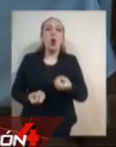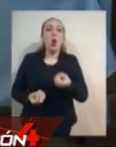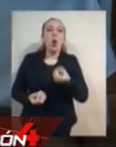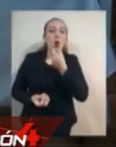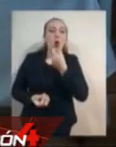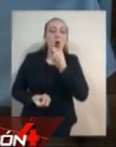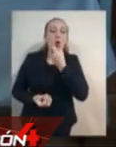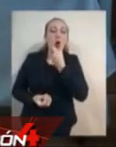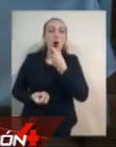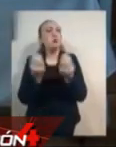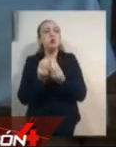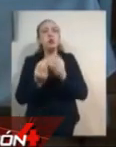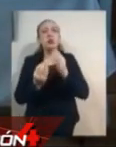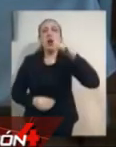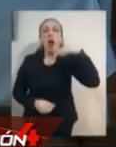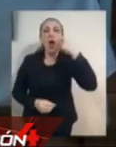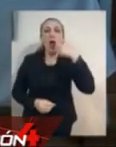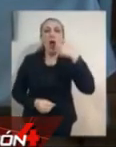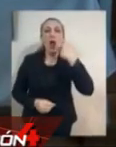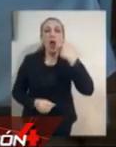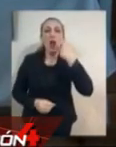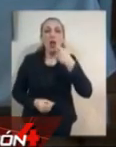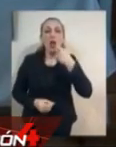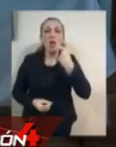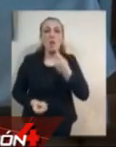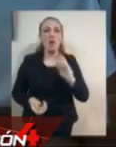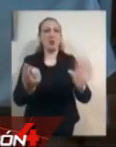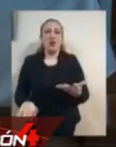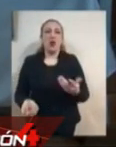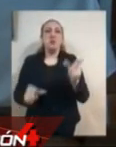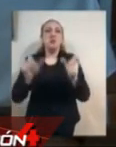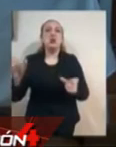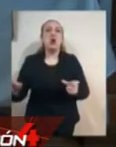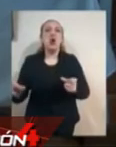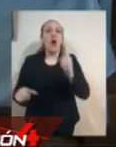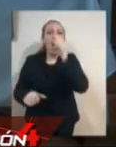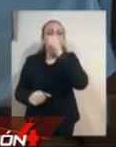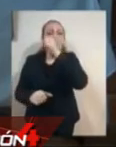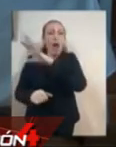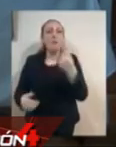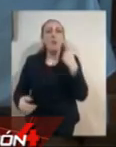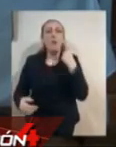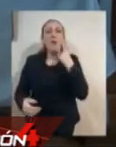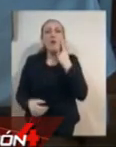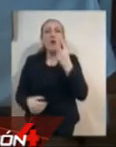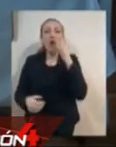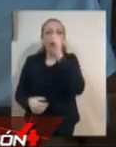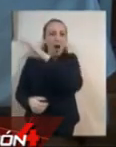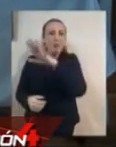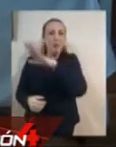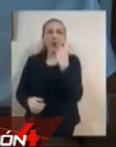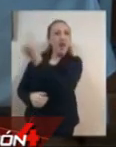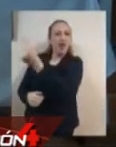Muchos animales se están muriendo, estamos perdiendo parte del ganado que tenemos,